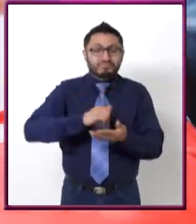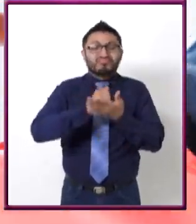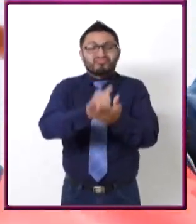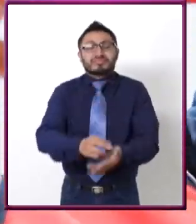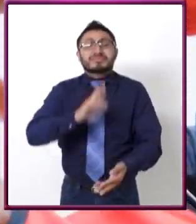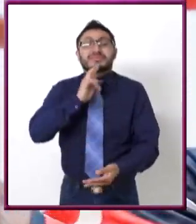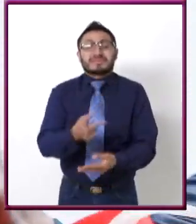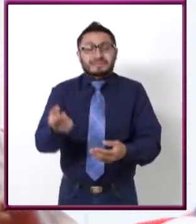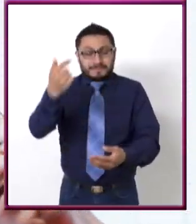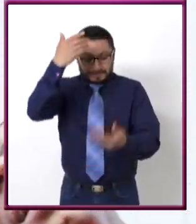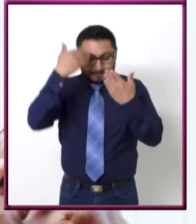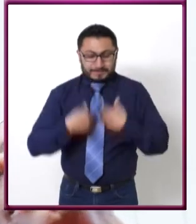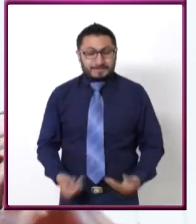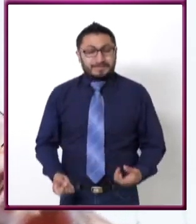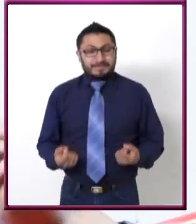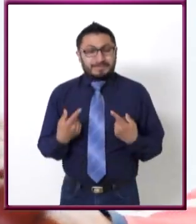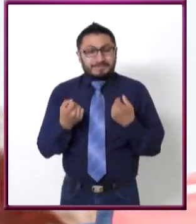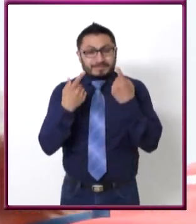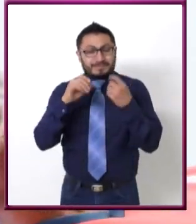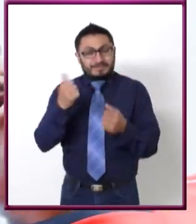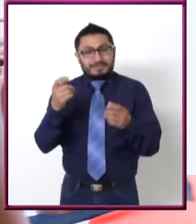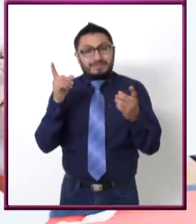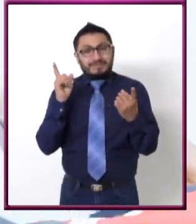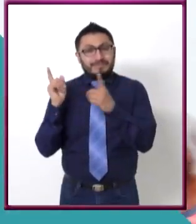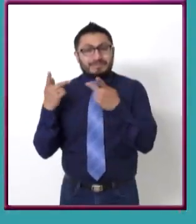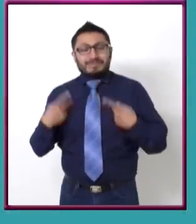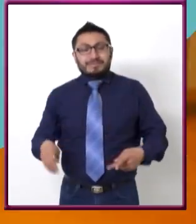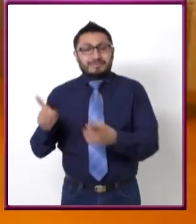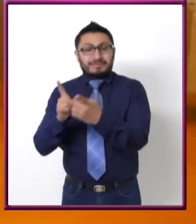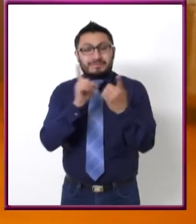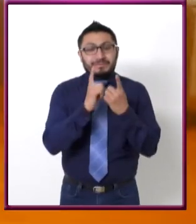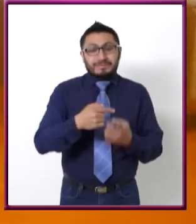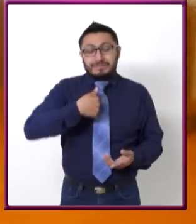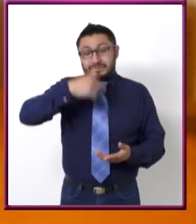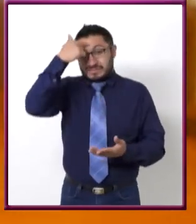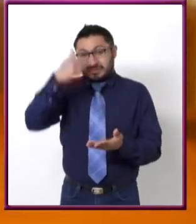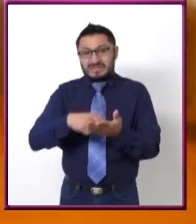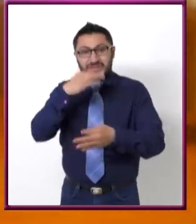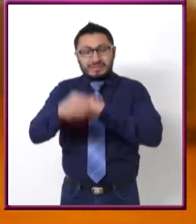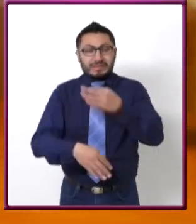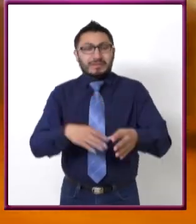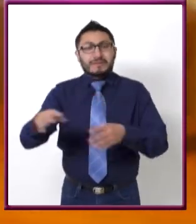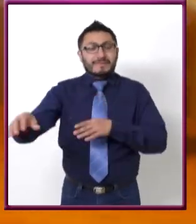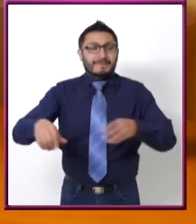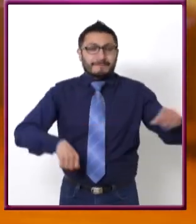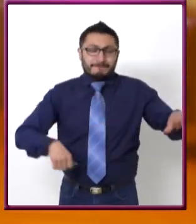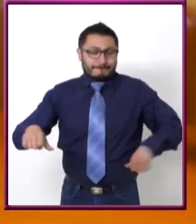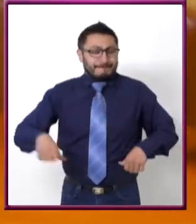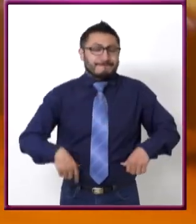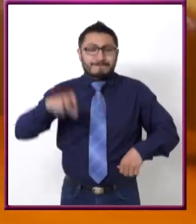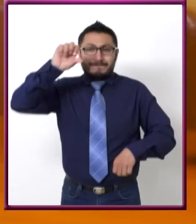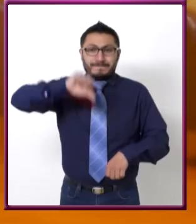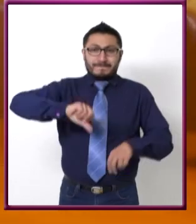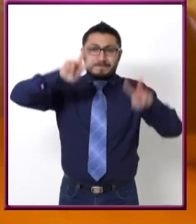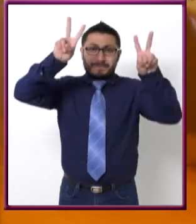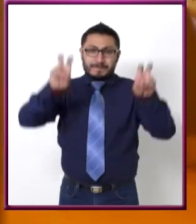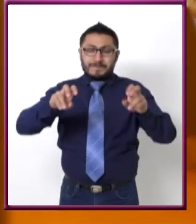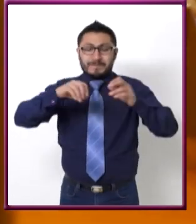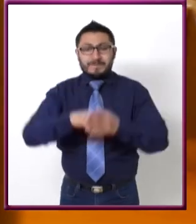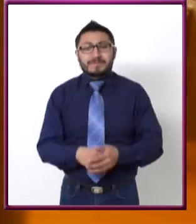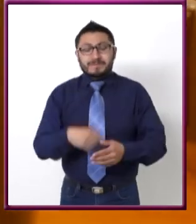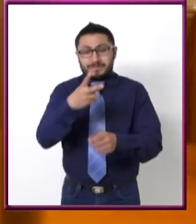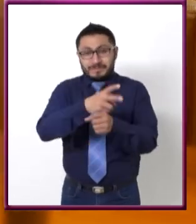a relacionarnos mejor con nosotros mismos y con otras personas. Creo que todos tenemos trabajo por hacer en este tema.